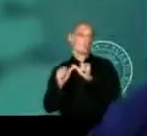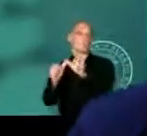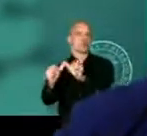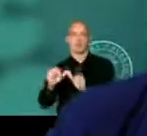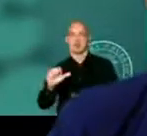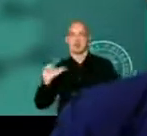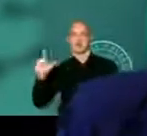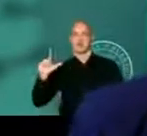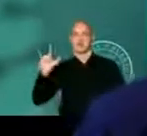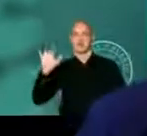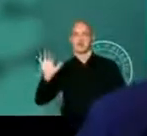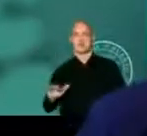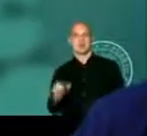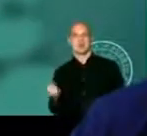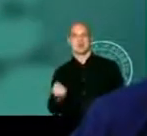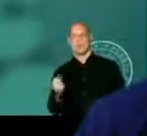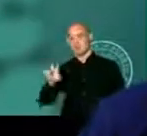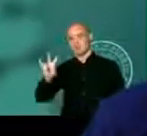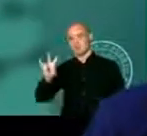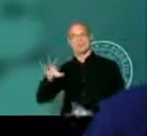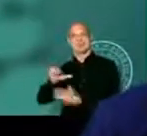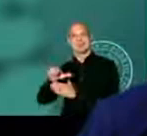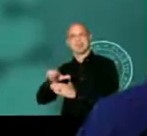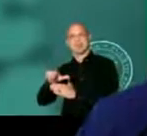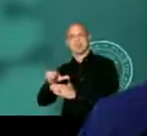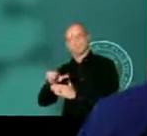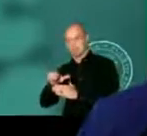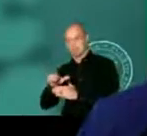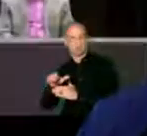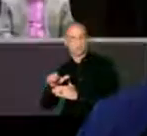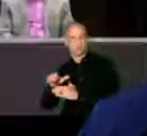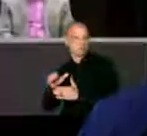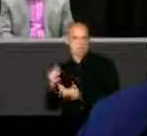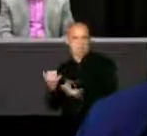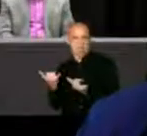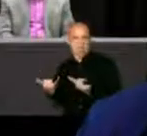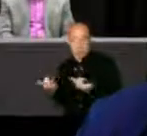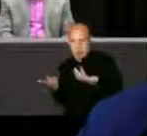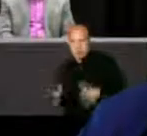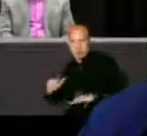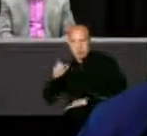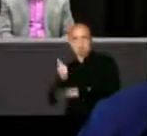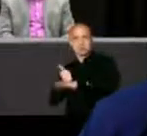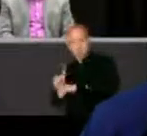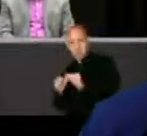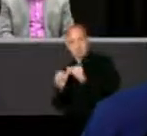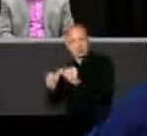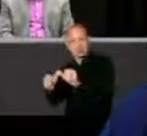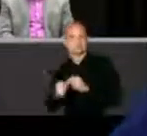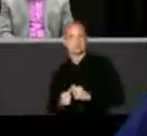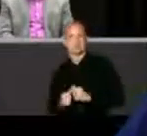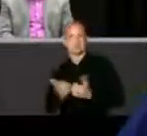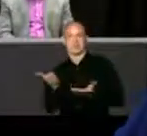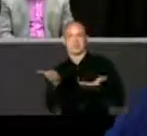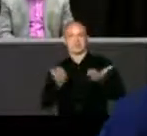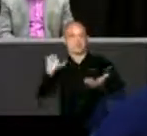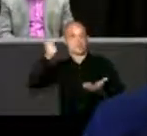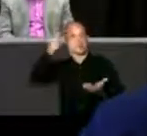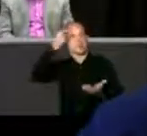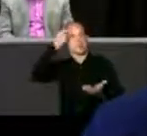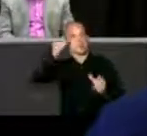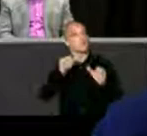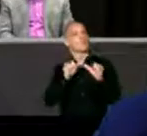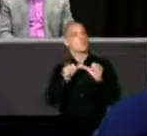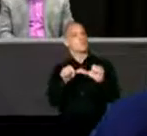cada 100 pies cuadrados. Increíble. Una persona por cada 100 pies cuadrados. No se permiten las filas